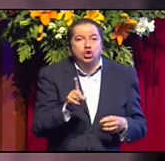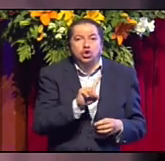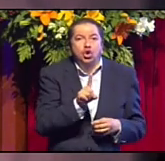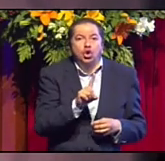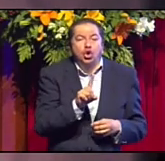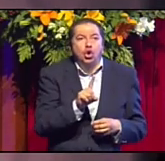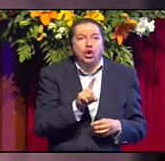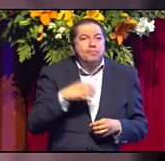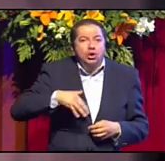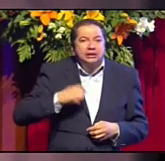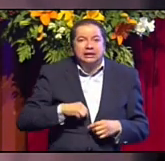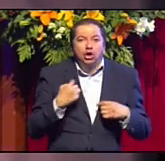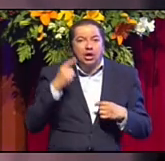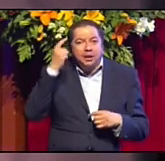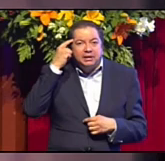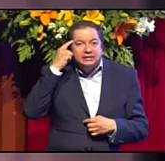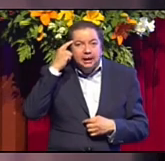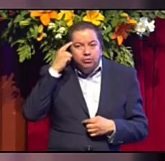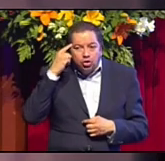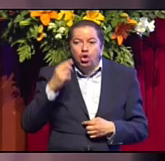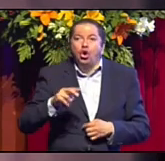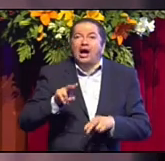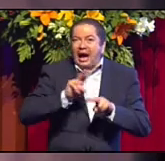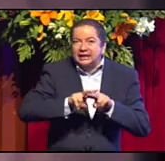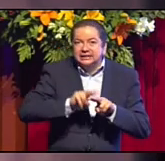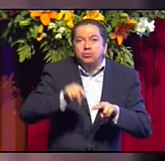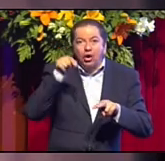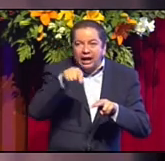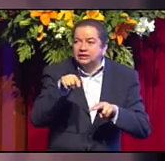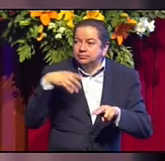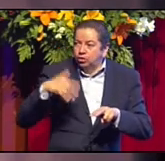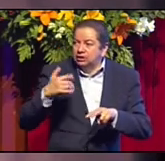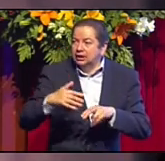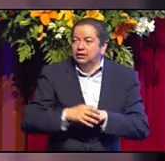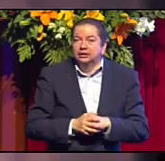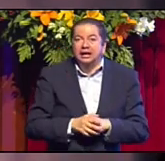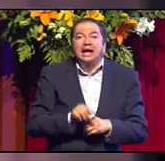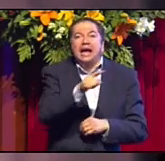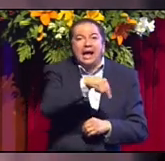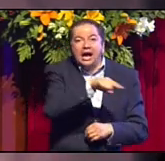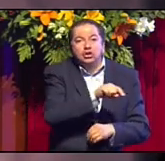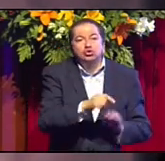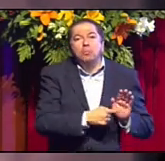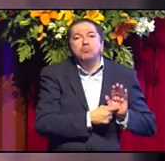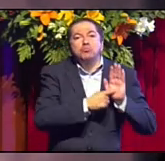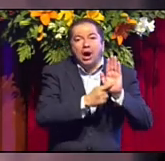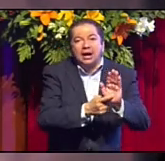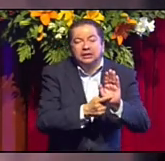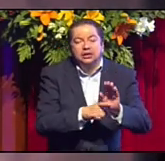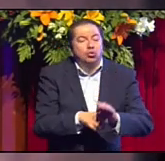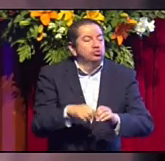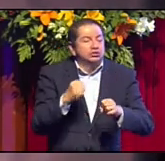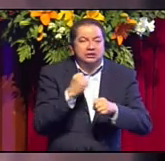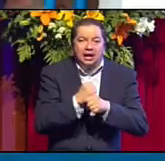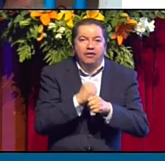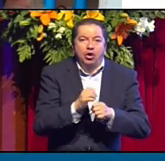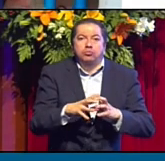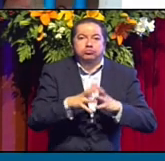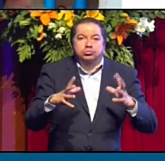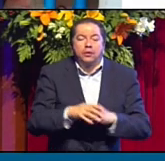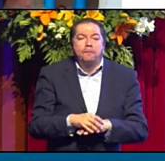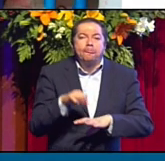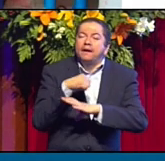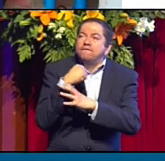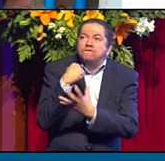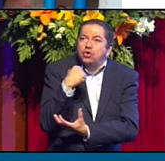que pensamos, es lo que hacemos. Eso es lo relevante. Y ellos han demostrado un tremendo trabajo. Por decir algunas cosas, el Fondo de